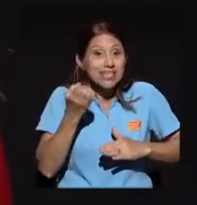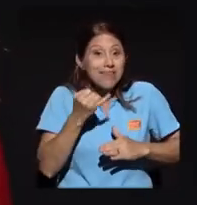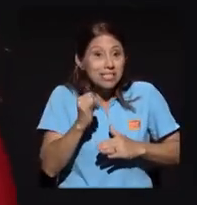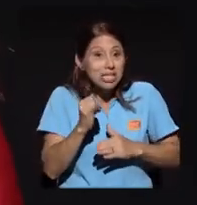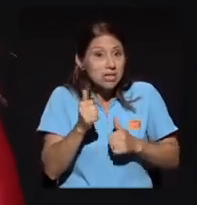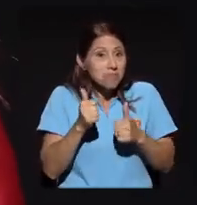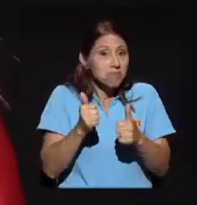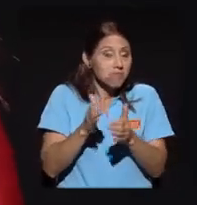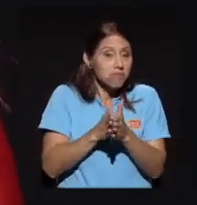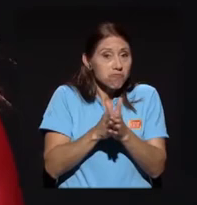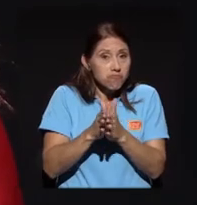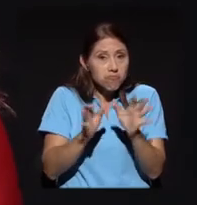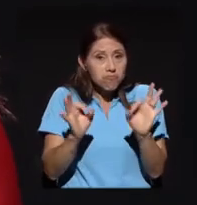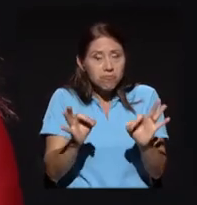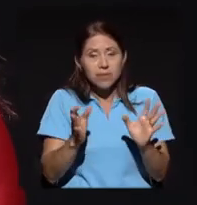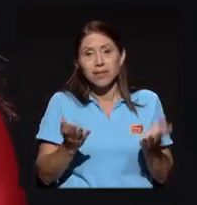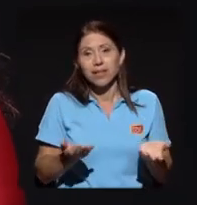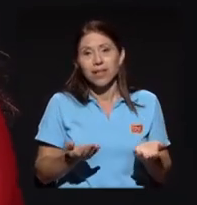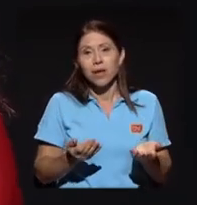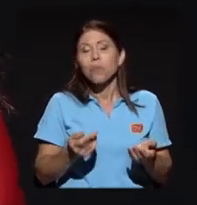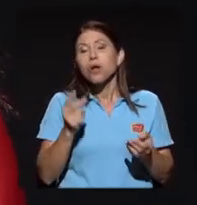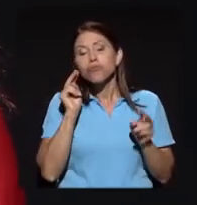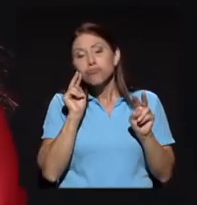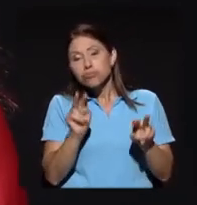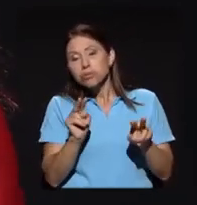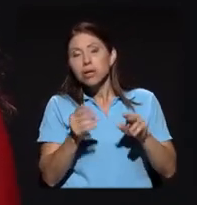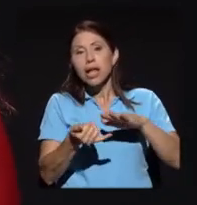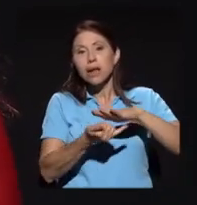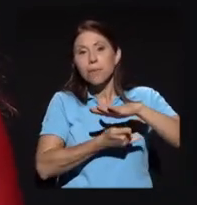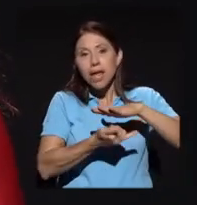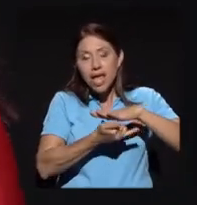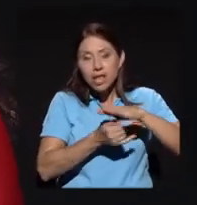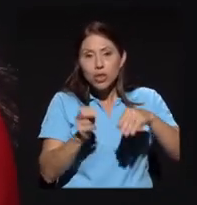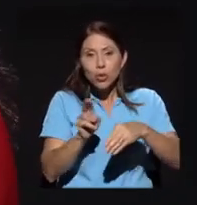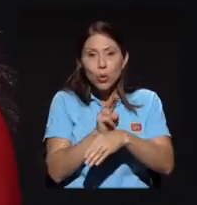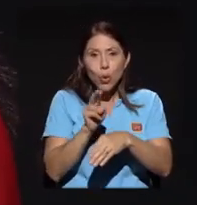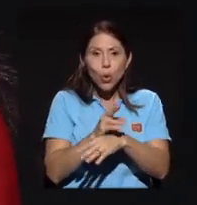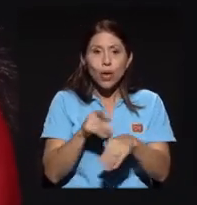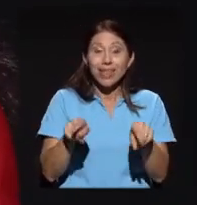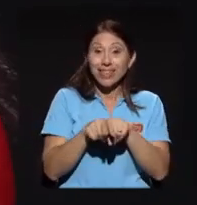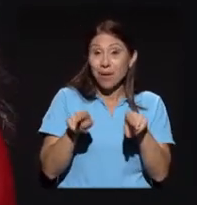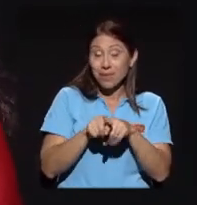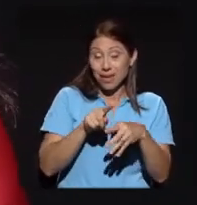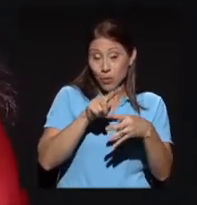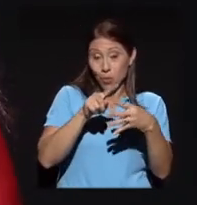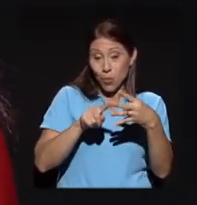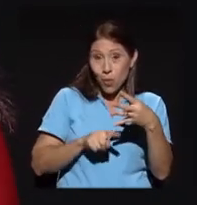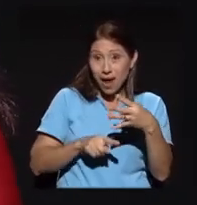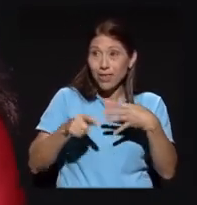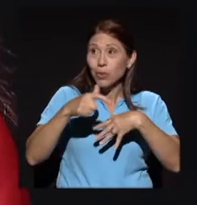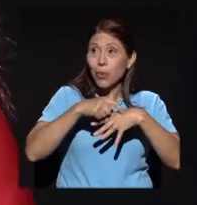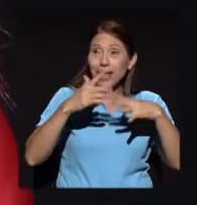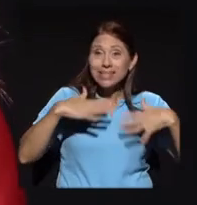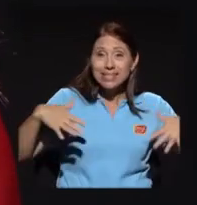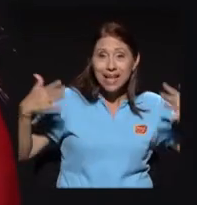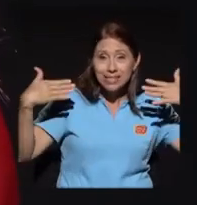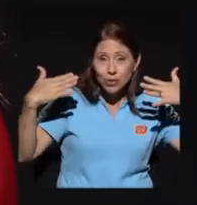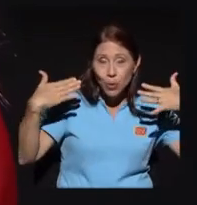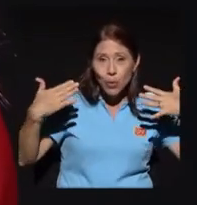También conocer el metro, conocer las cuatro estaciones muy marcadas. Uh-huh.